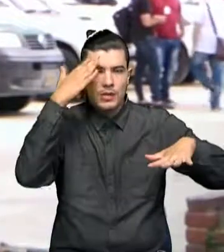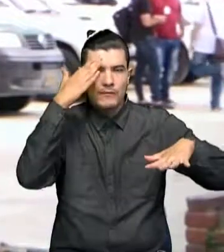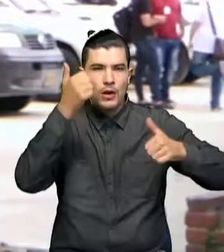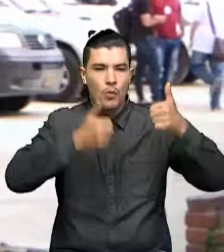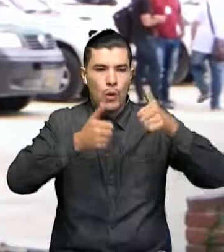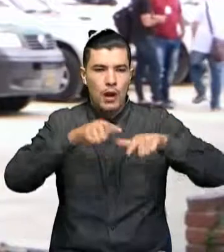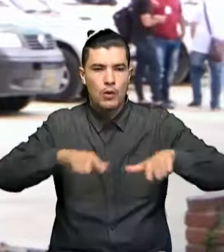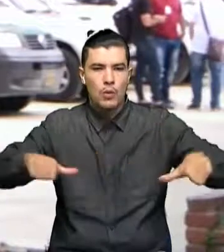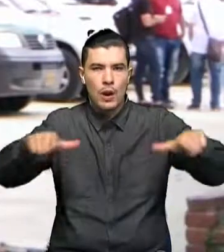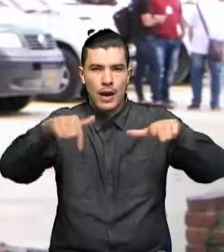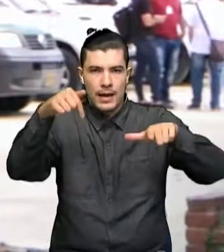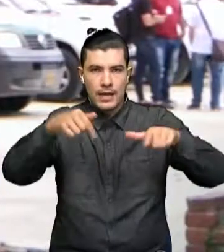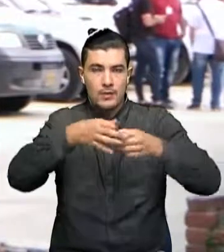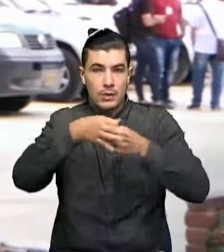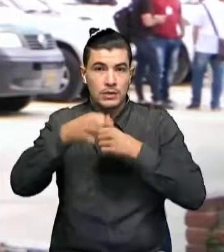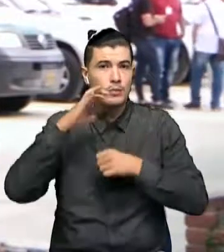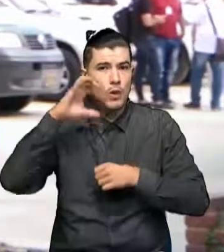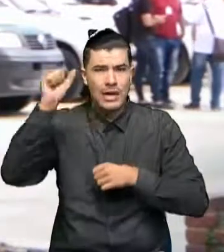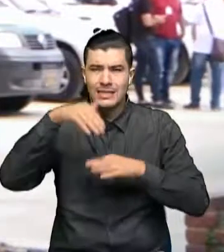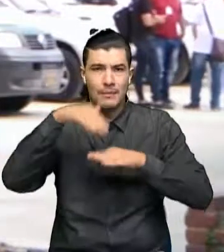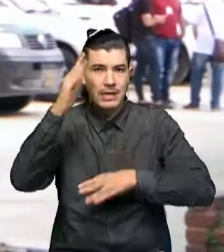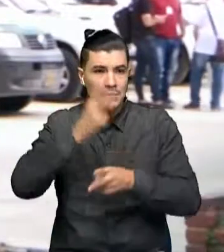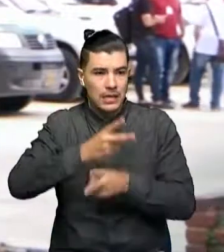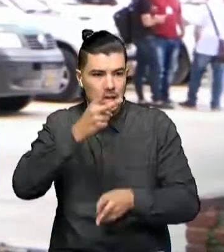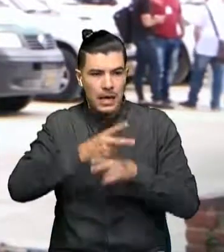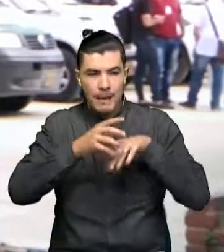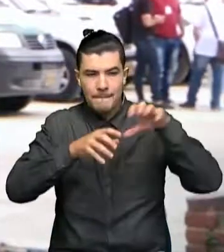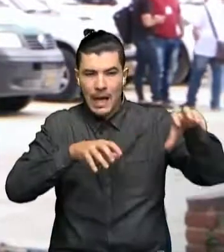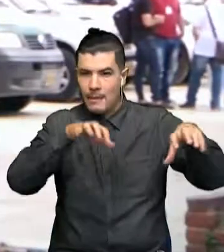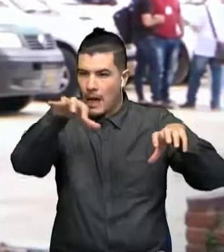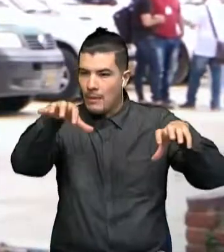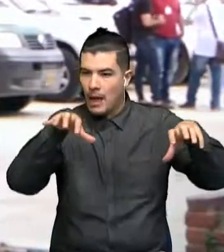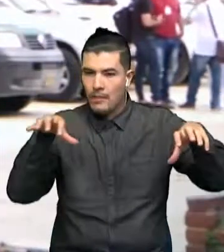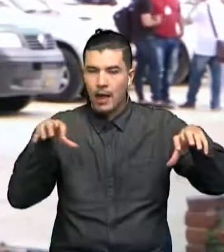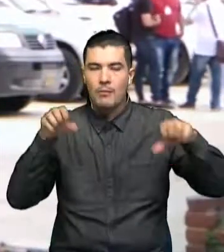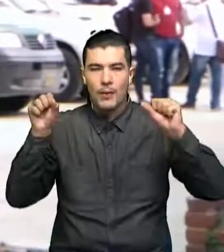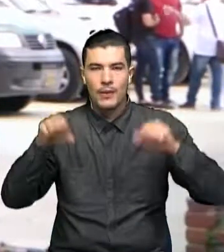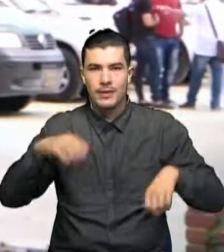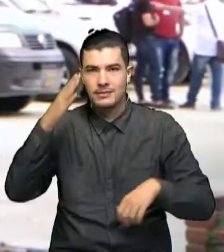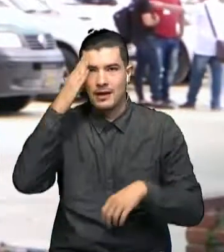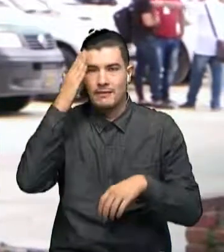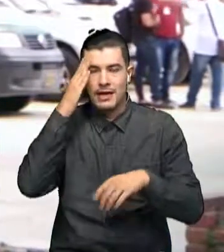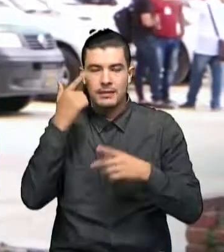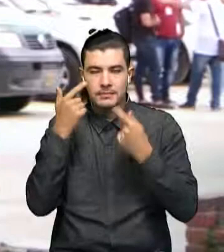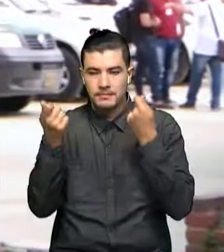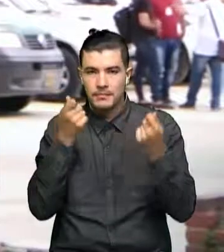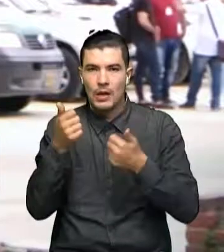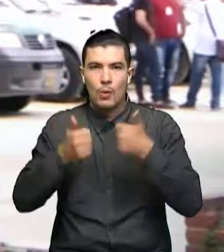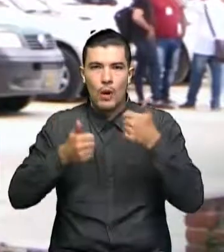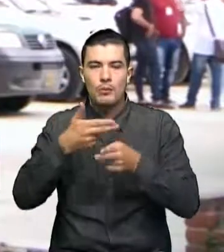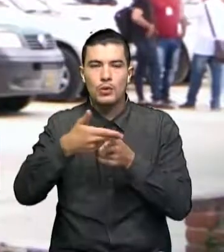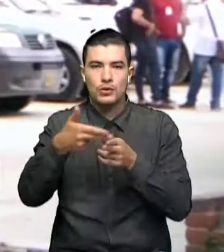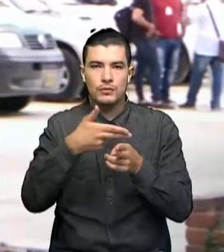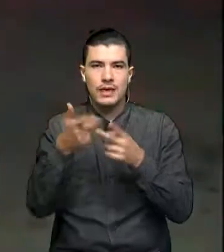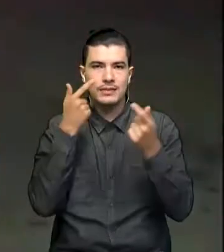inseguridad en el municipio de ocaña para recomendar a la administración municipal la adopción de ciertas medidas